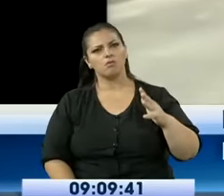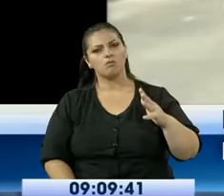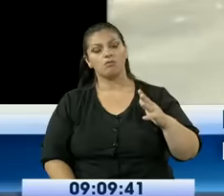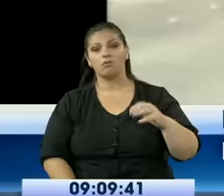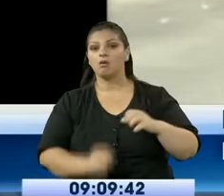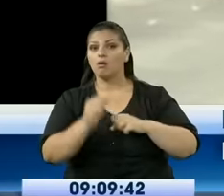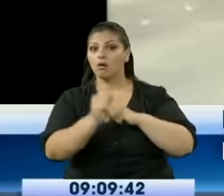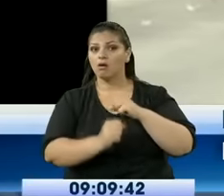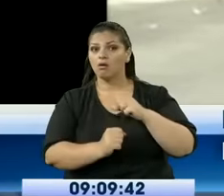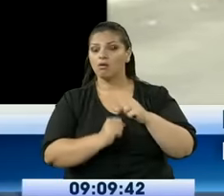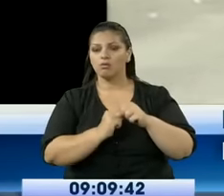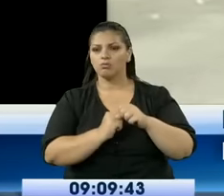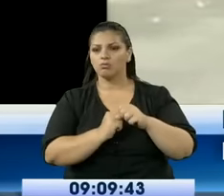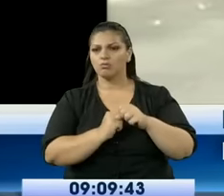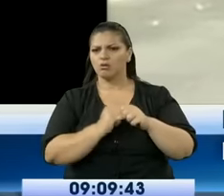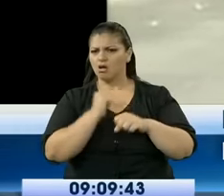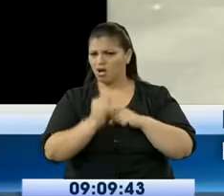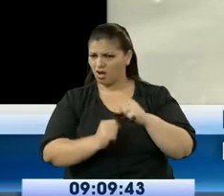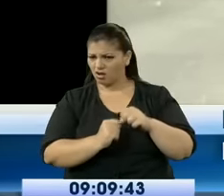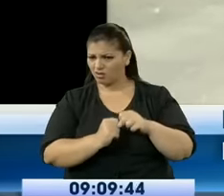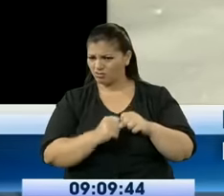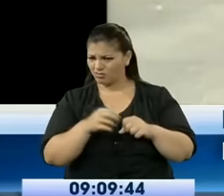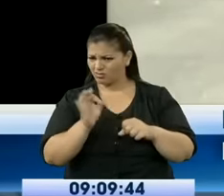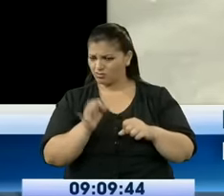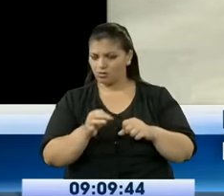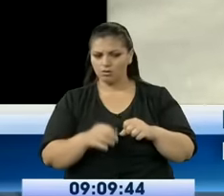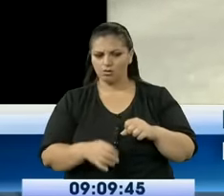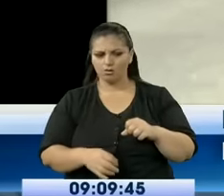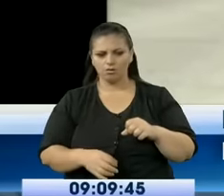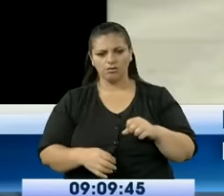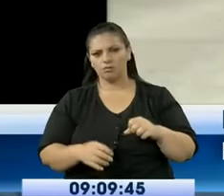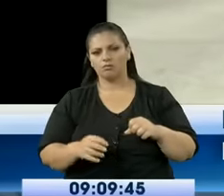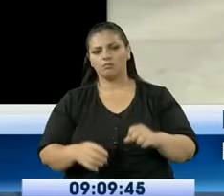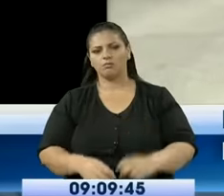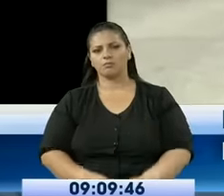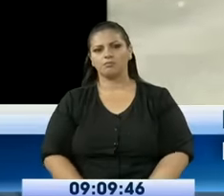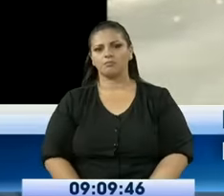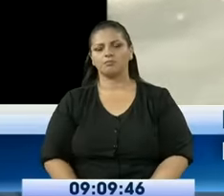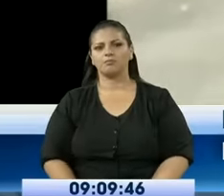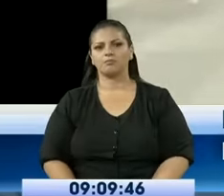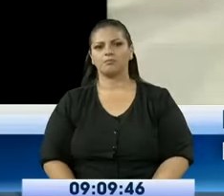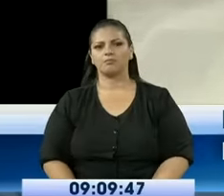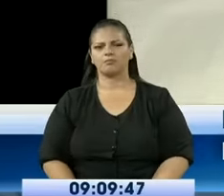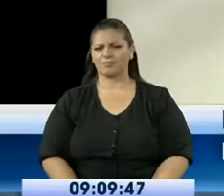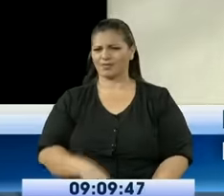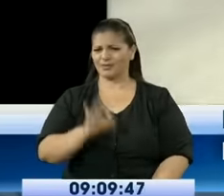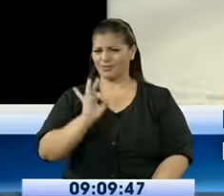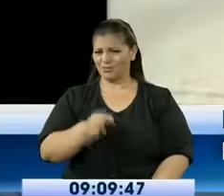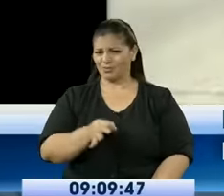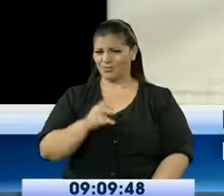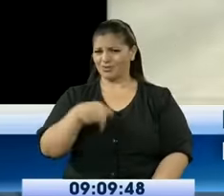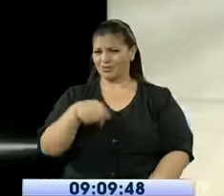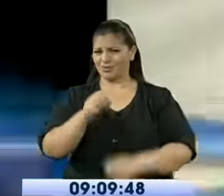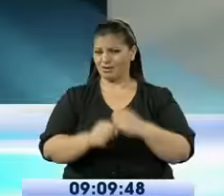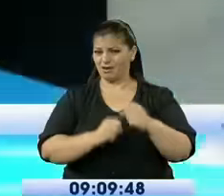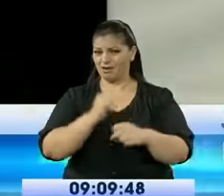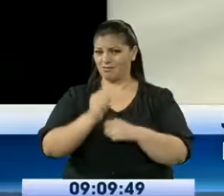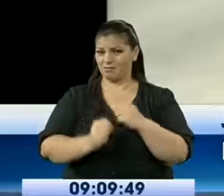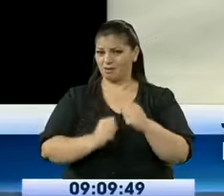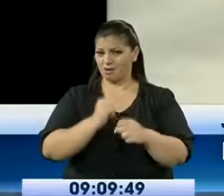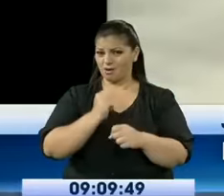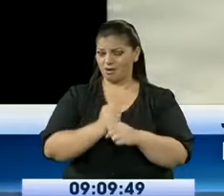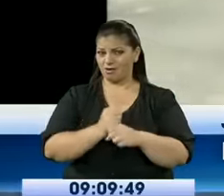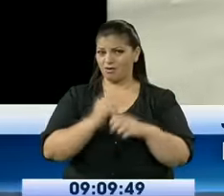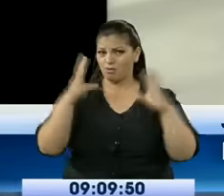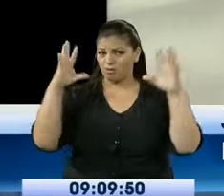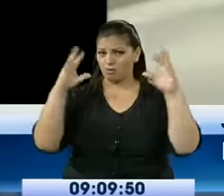¿Varios años? No. ¡Ah, caramba! Ya, listo. Muchas gracias. Varios años. El sector a oscuras, bueno, tema